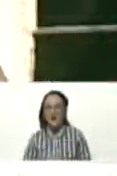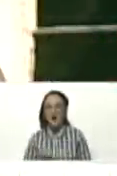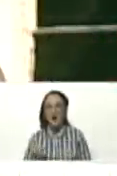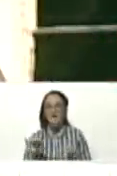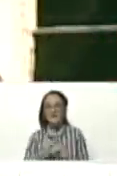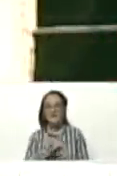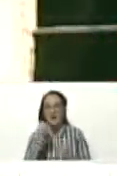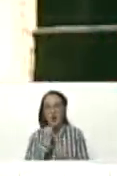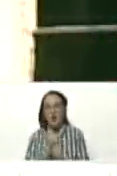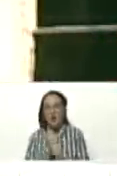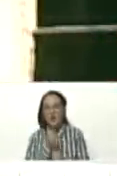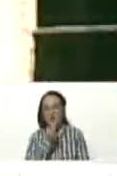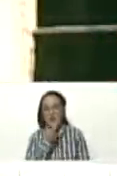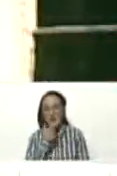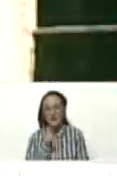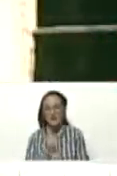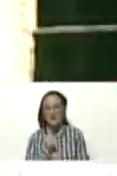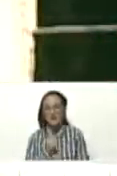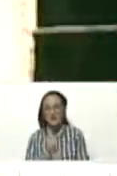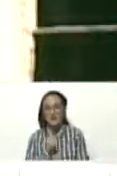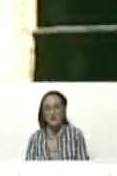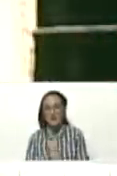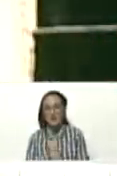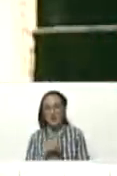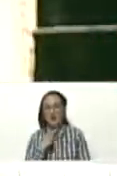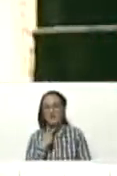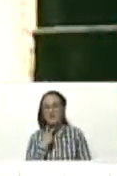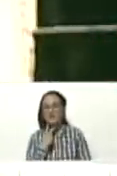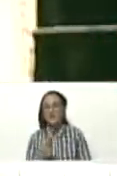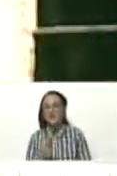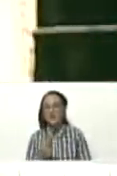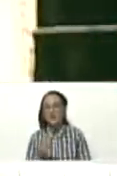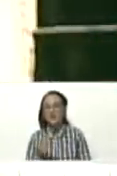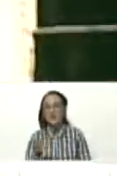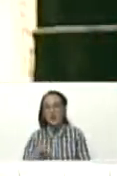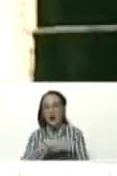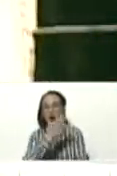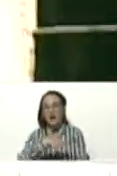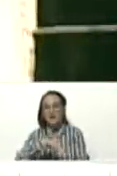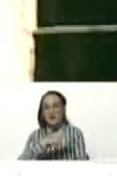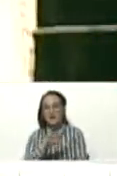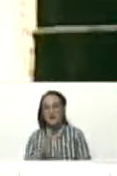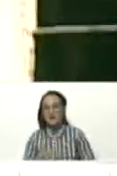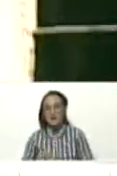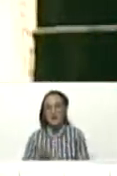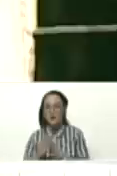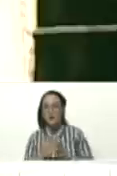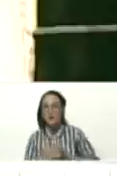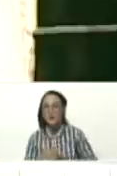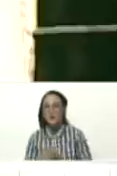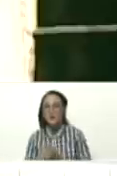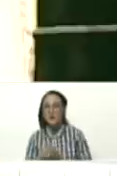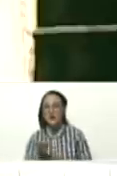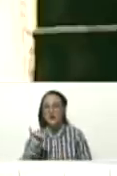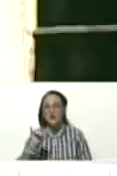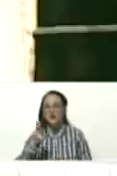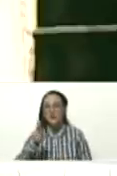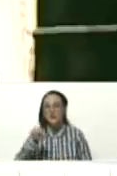despedir esta jornada hermosa de trabajo con la voz de una cantante de la comuna,